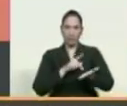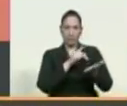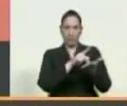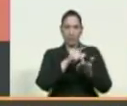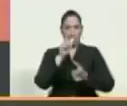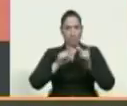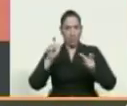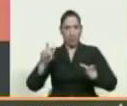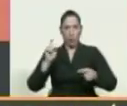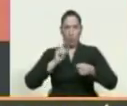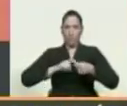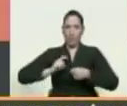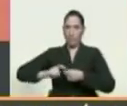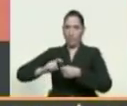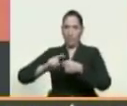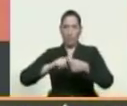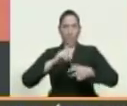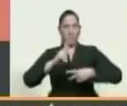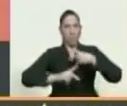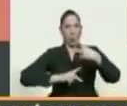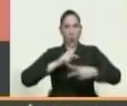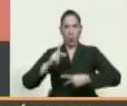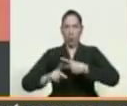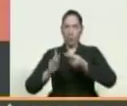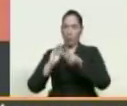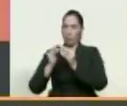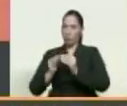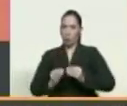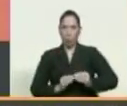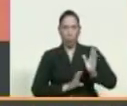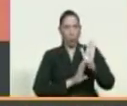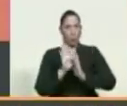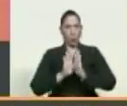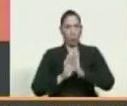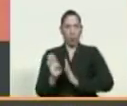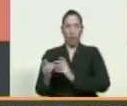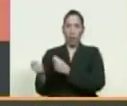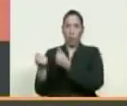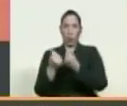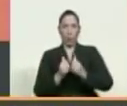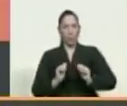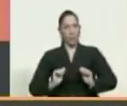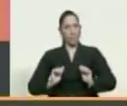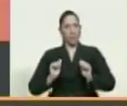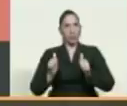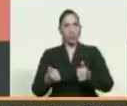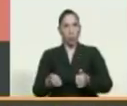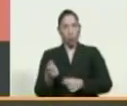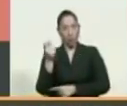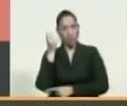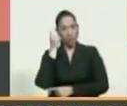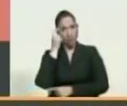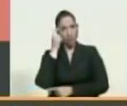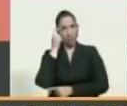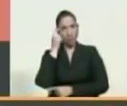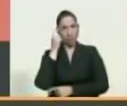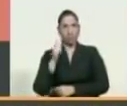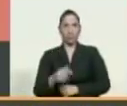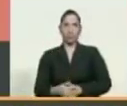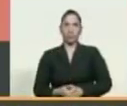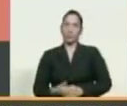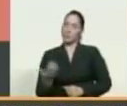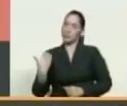en este programa de recuperación y prosperidad económica que inició el día, bueno, realmente inició el